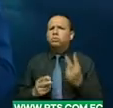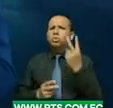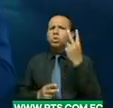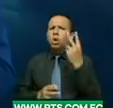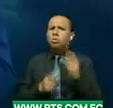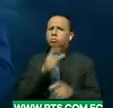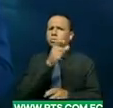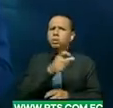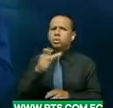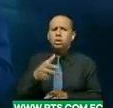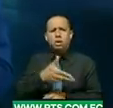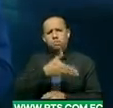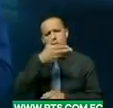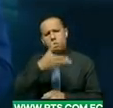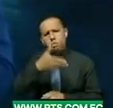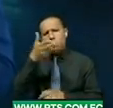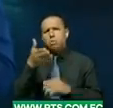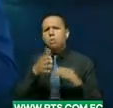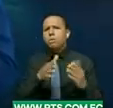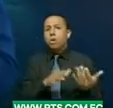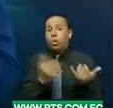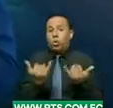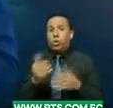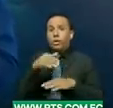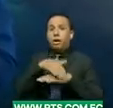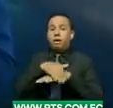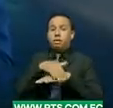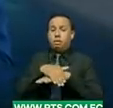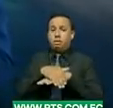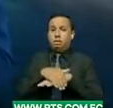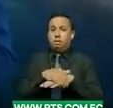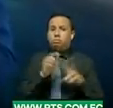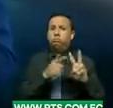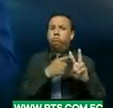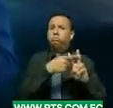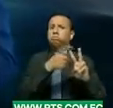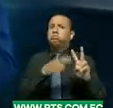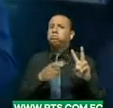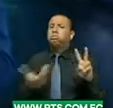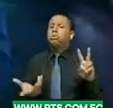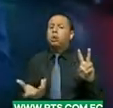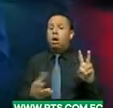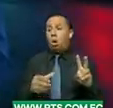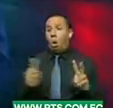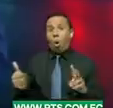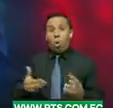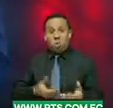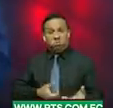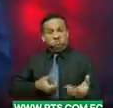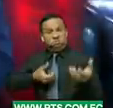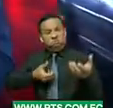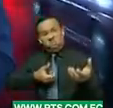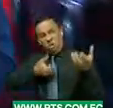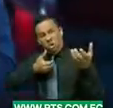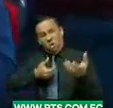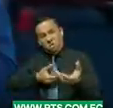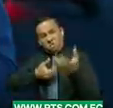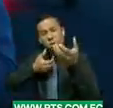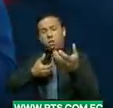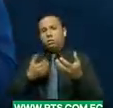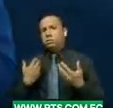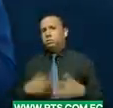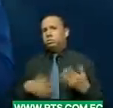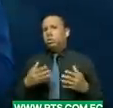violentas ocurrieron en este sector en horas de la tarde. Ciudadanos que fueron asesinados con fusiles. Más detalles se los presentamos